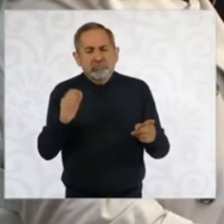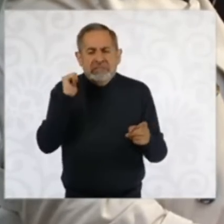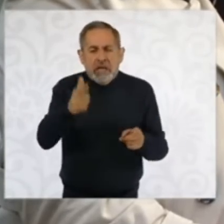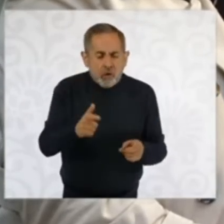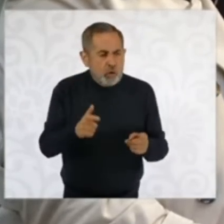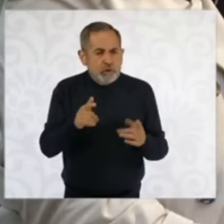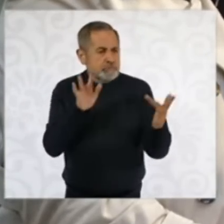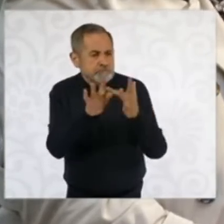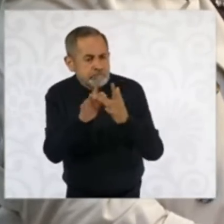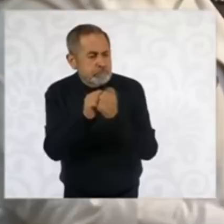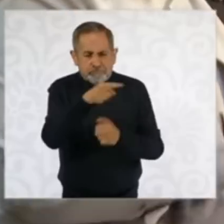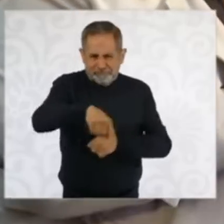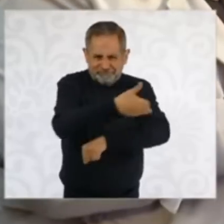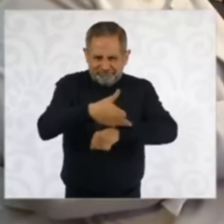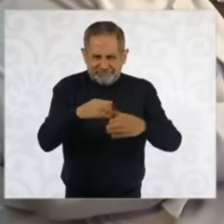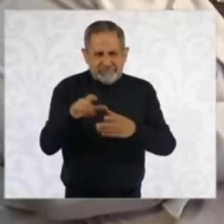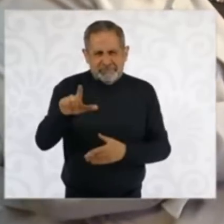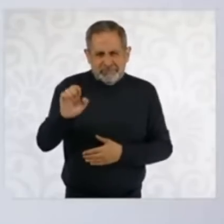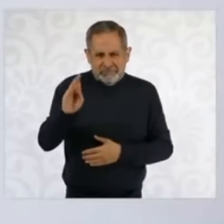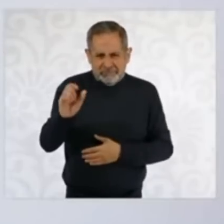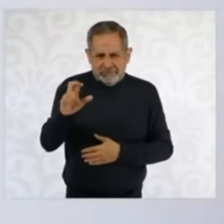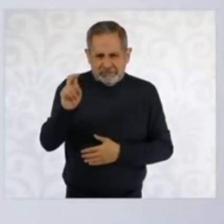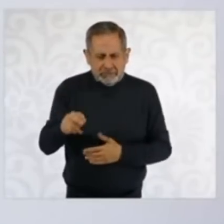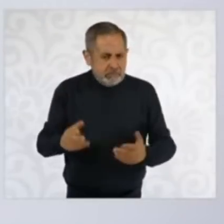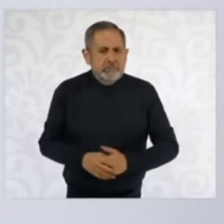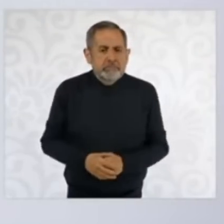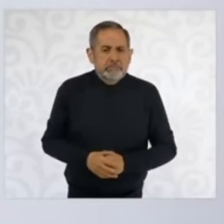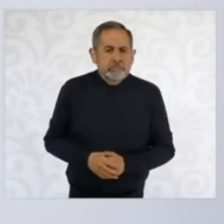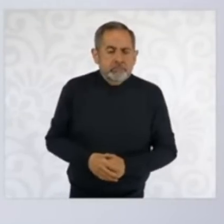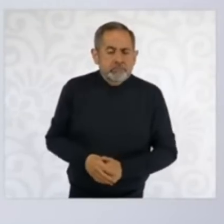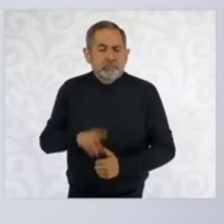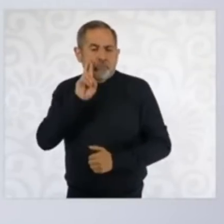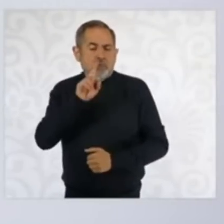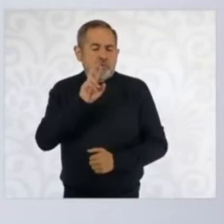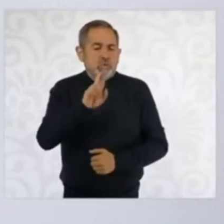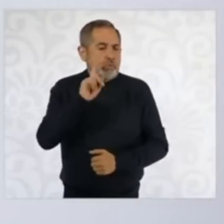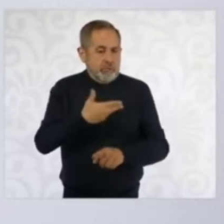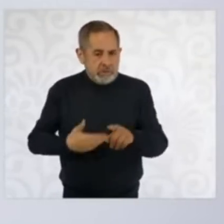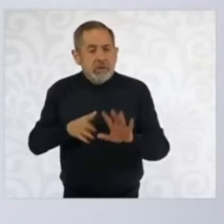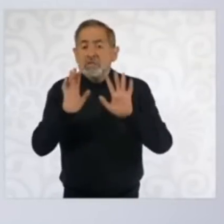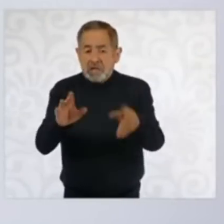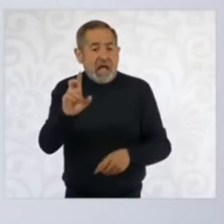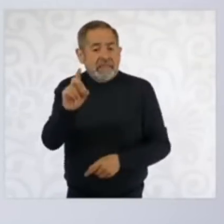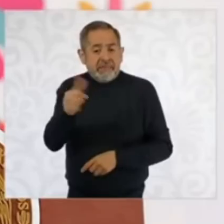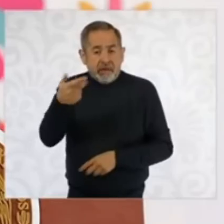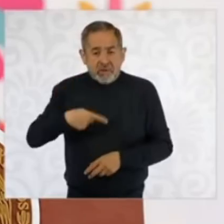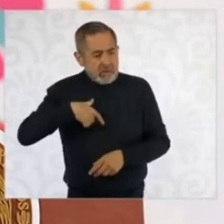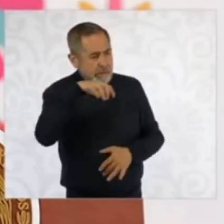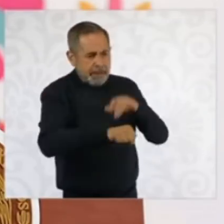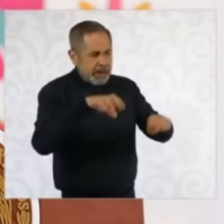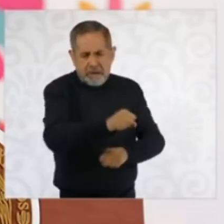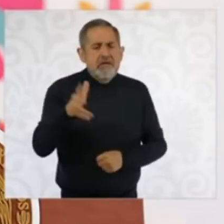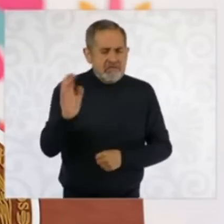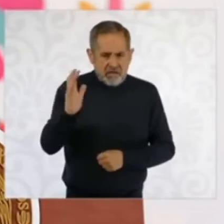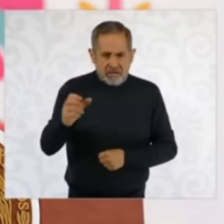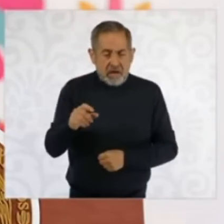acercamiento con estos con la familia, pues. Hay 36 detenidos por parte de la Fiscalía General de la República